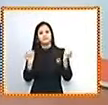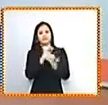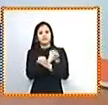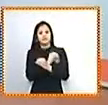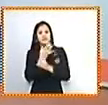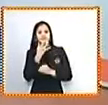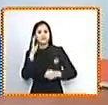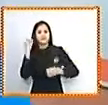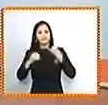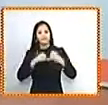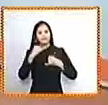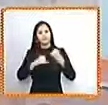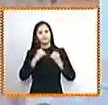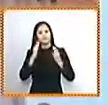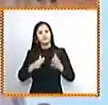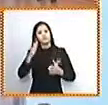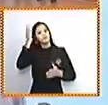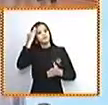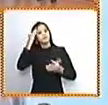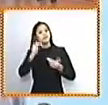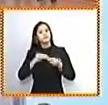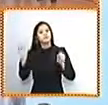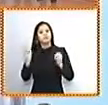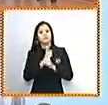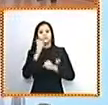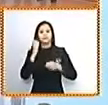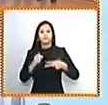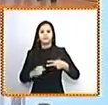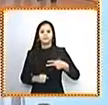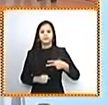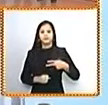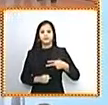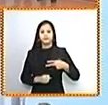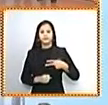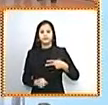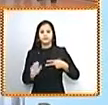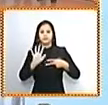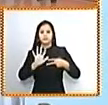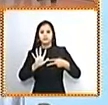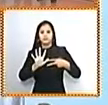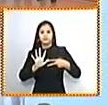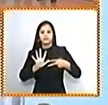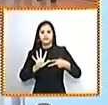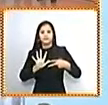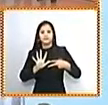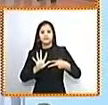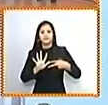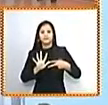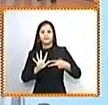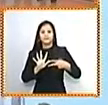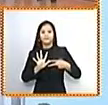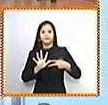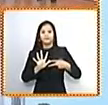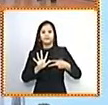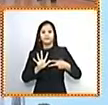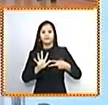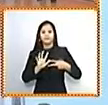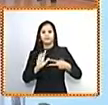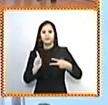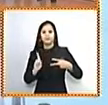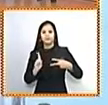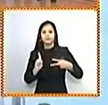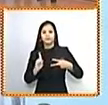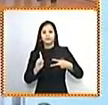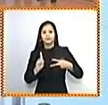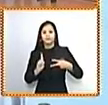mucha suerte porque nuestro primer dígito es el 5, segundo dígito. Y este es el 1.